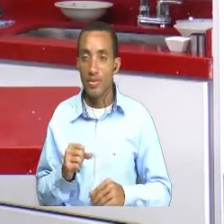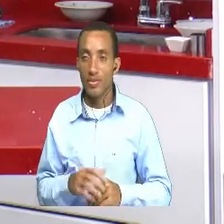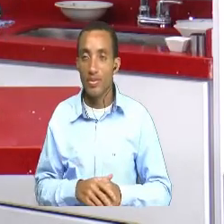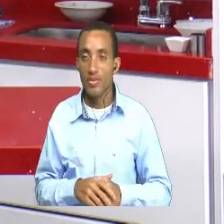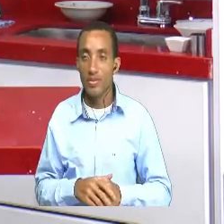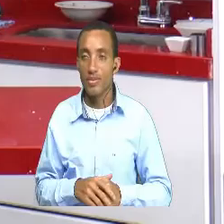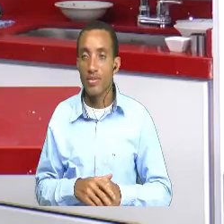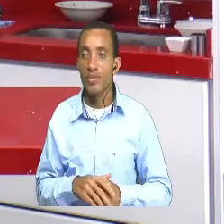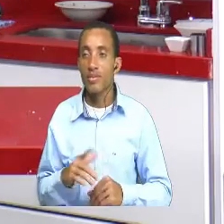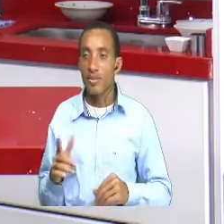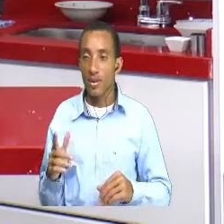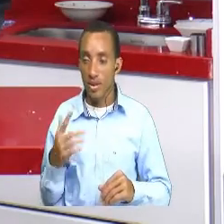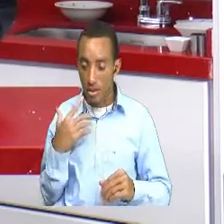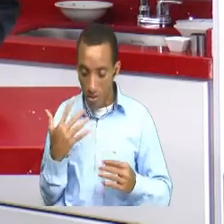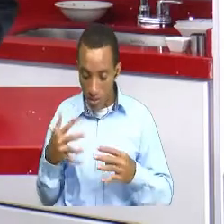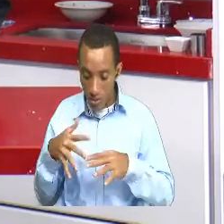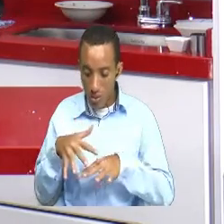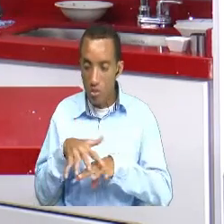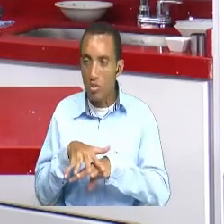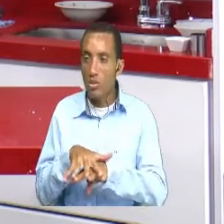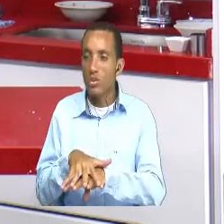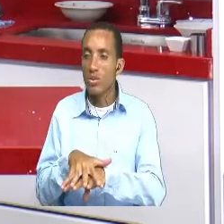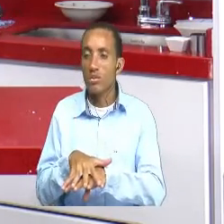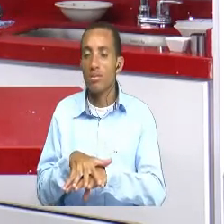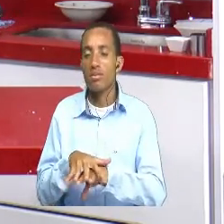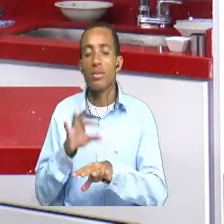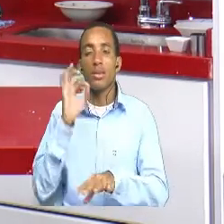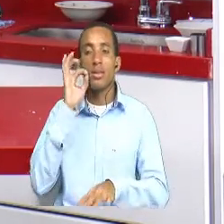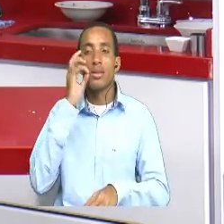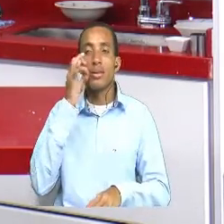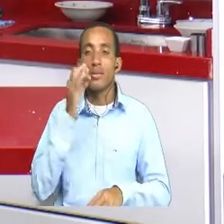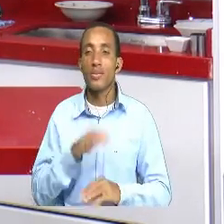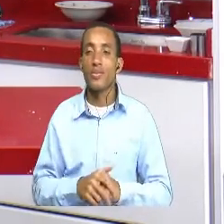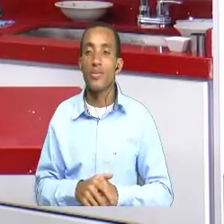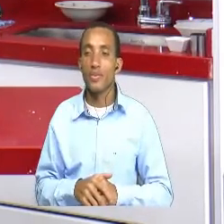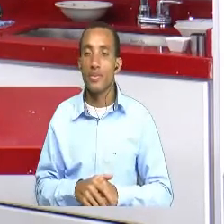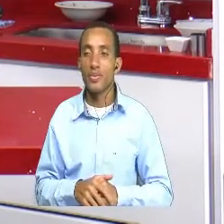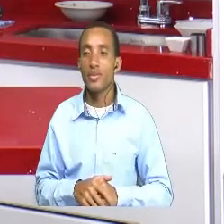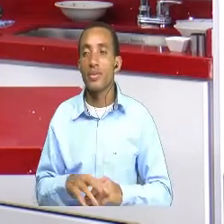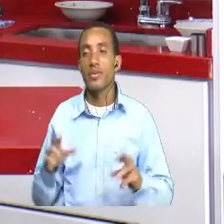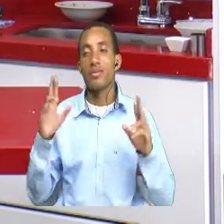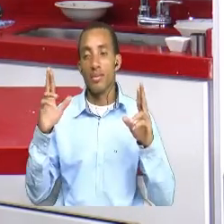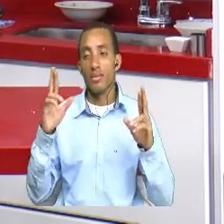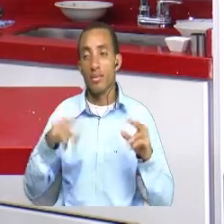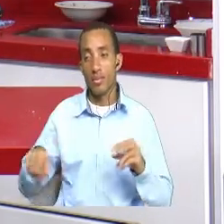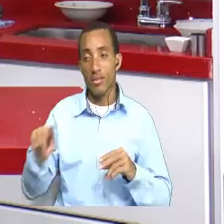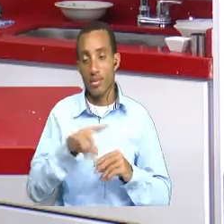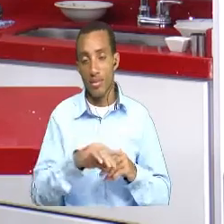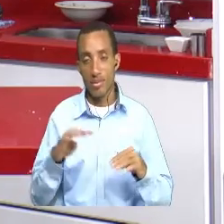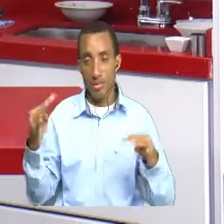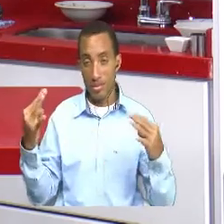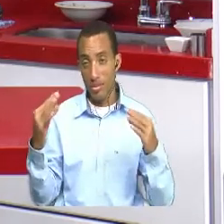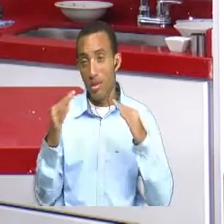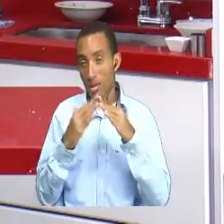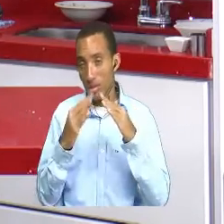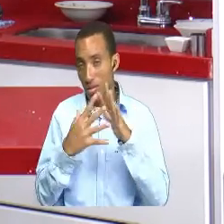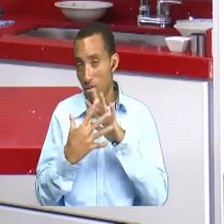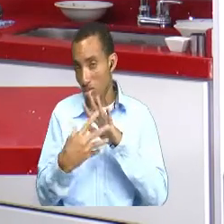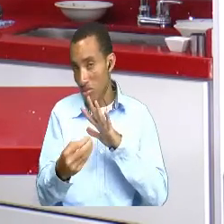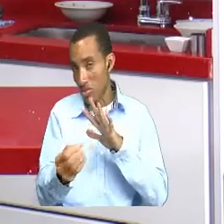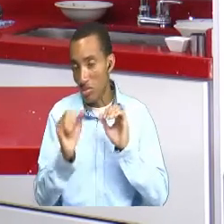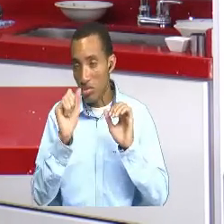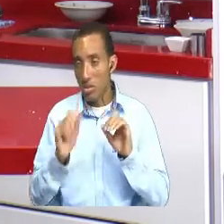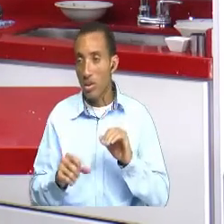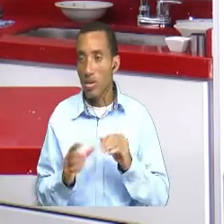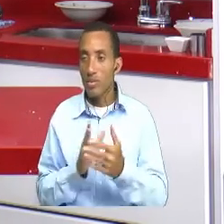es una combinación muy rica y riquísima muchísimo espero que nuestro cliente en casa lo intenten lo hagan o vayan y